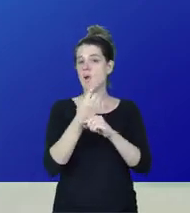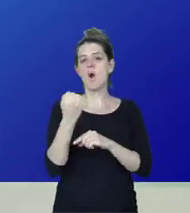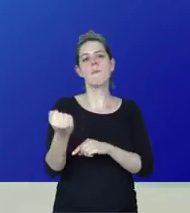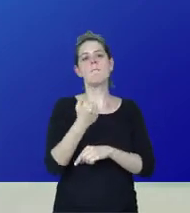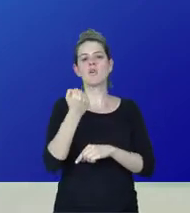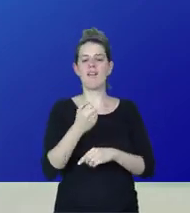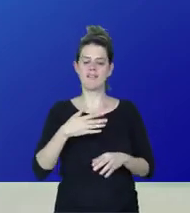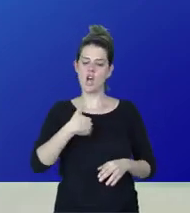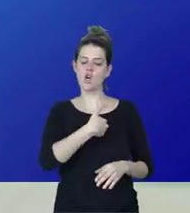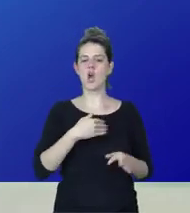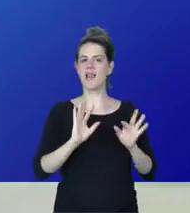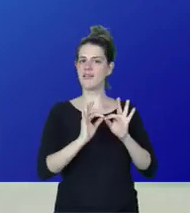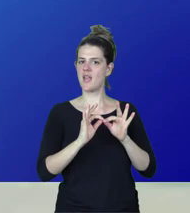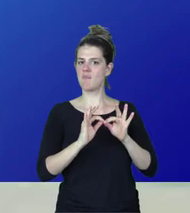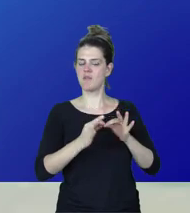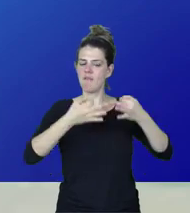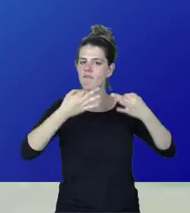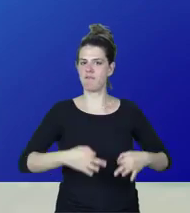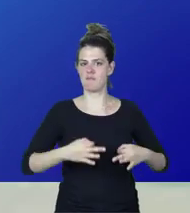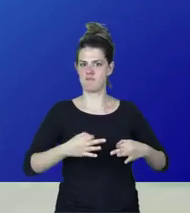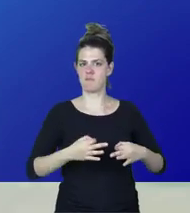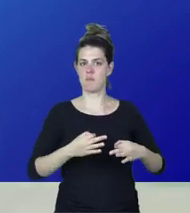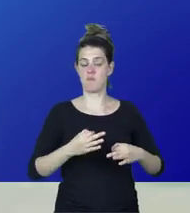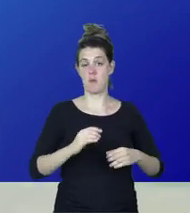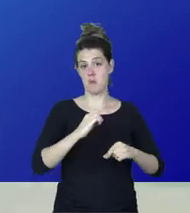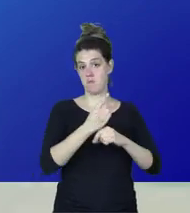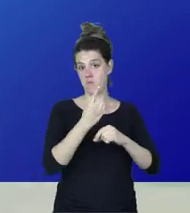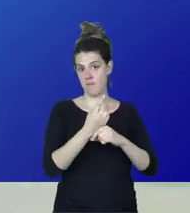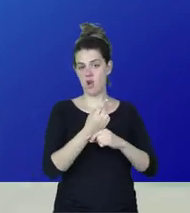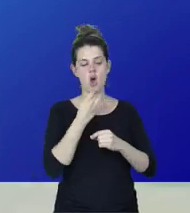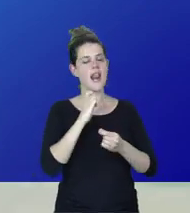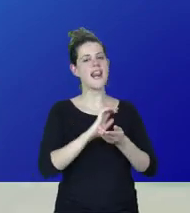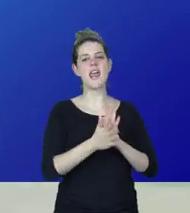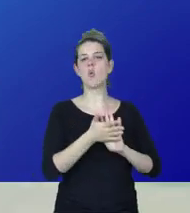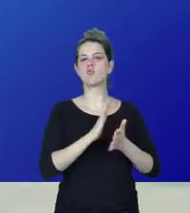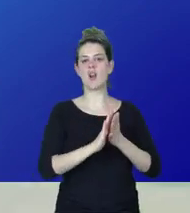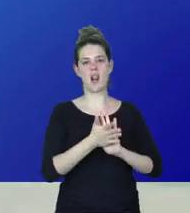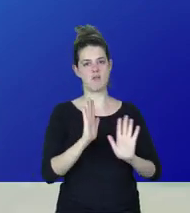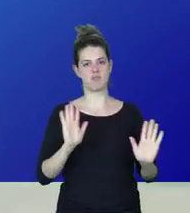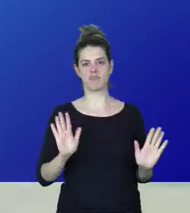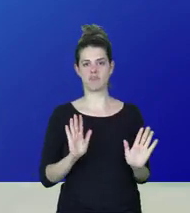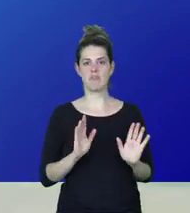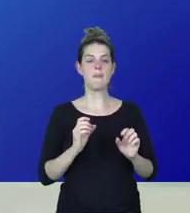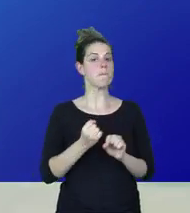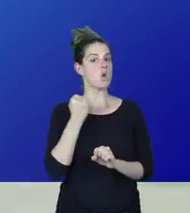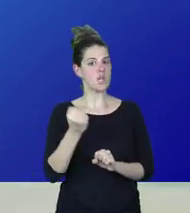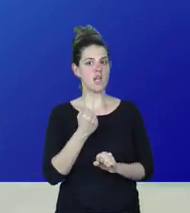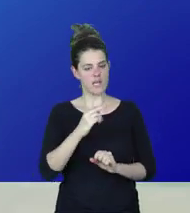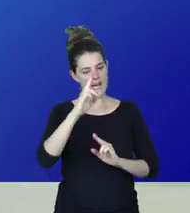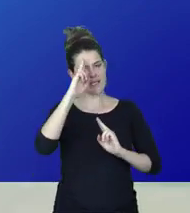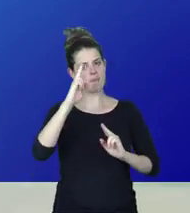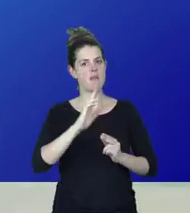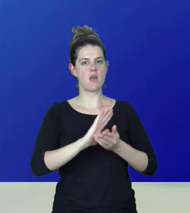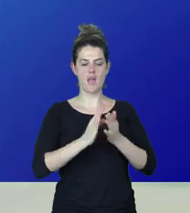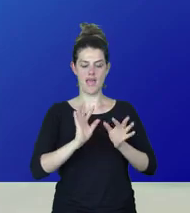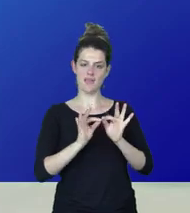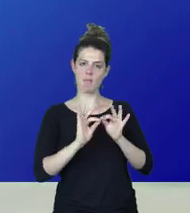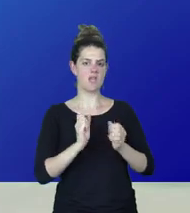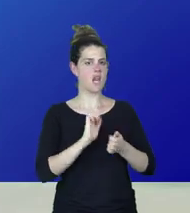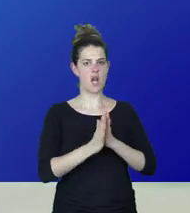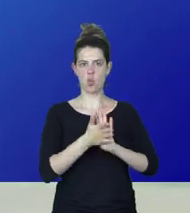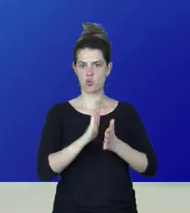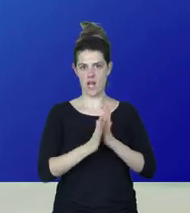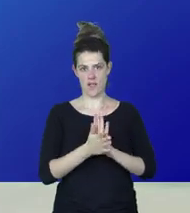tiene características específicas como las mencionamos antes. La neutralidad necesita que se respete y en este